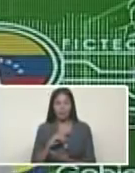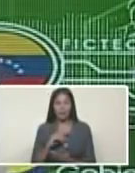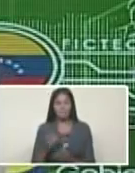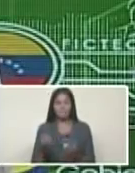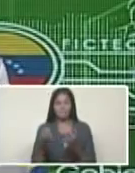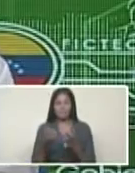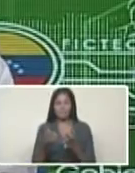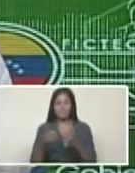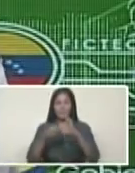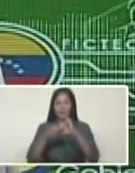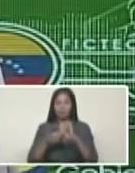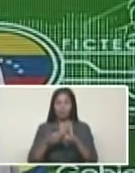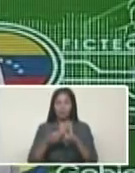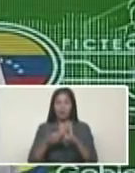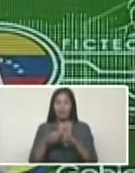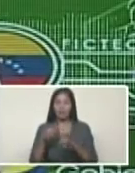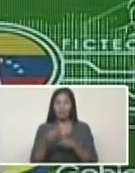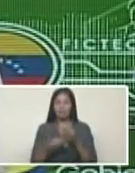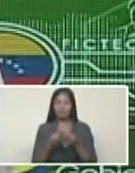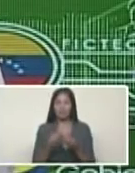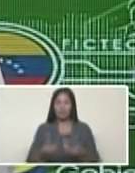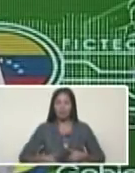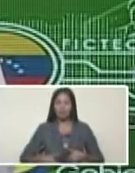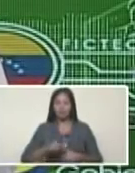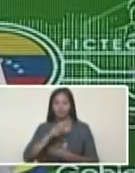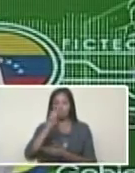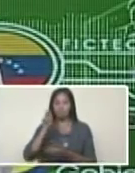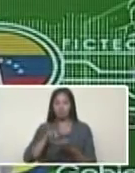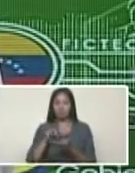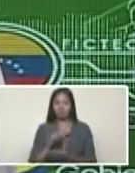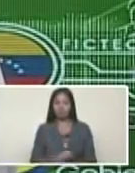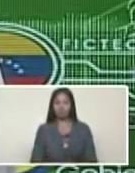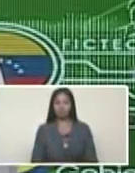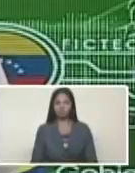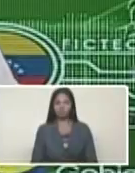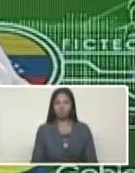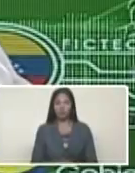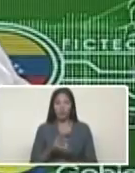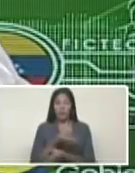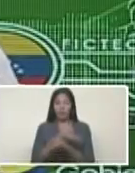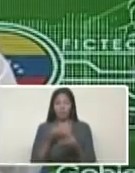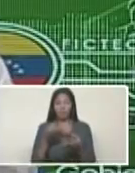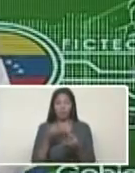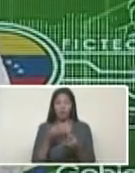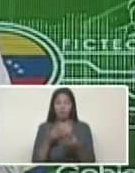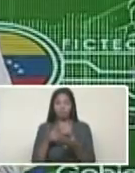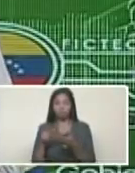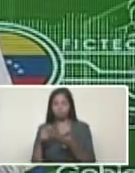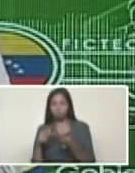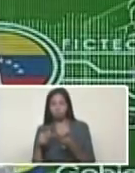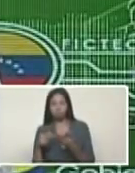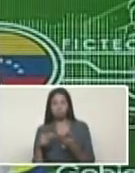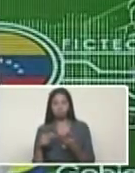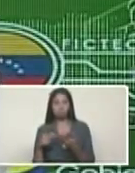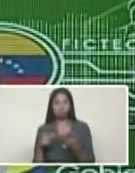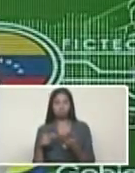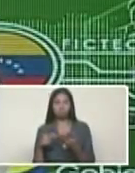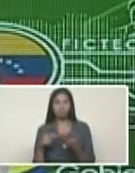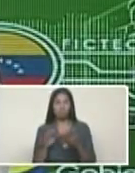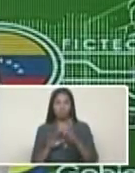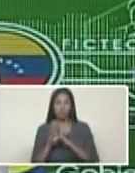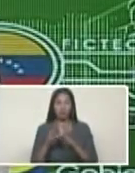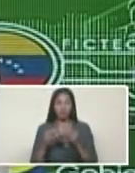articular y complementar el esfuerzo nacional. La moral, la doctrina, llevada